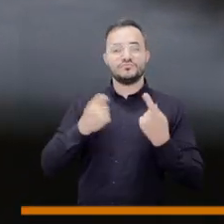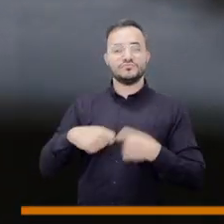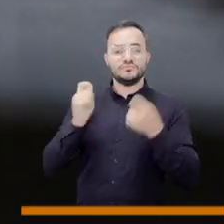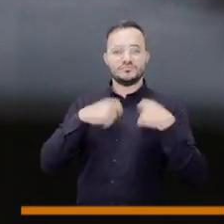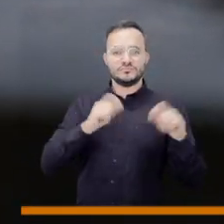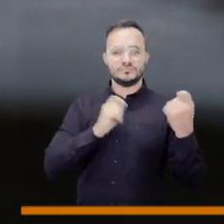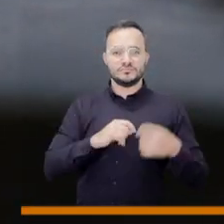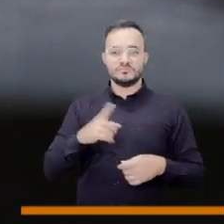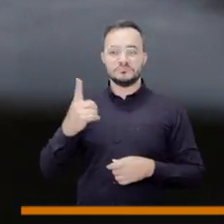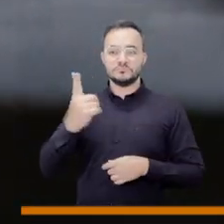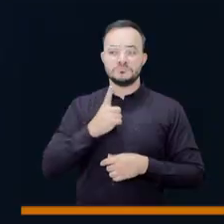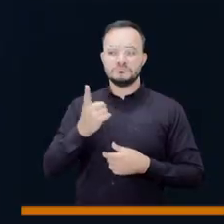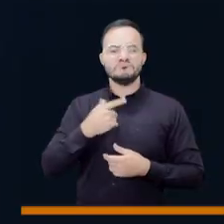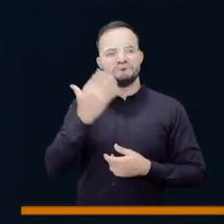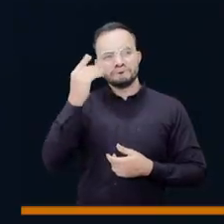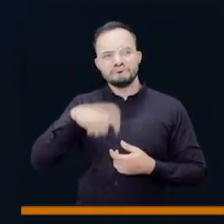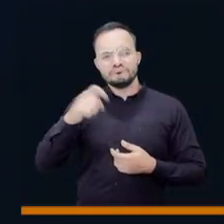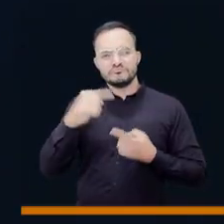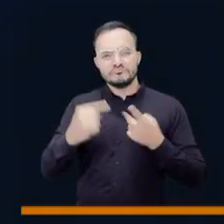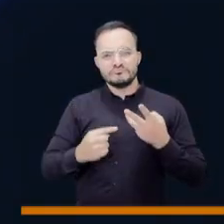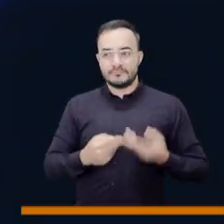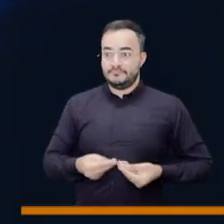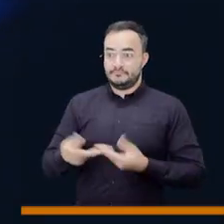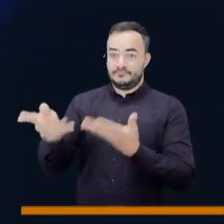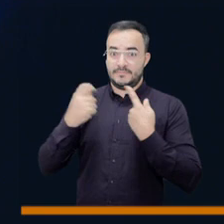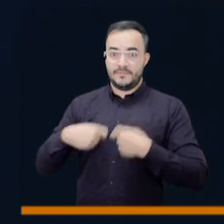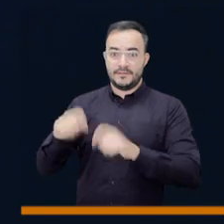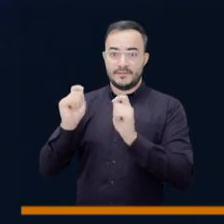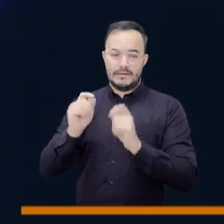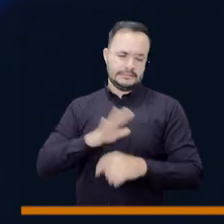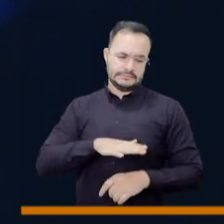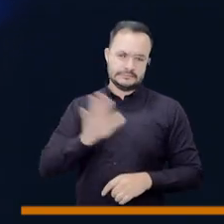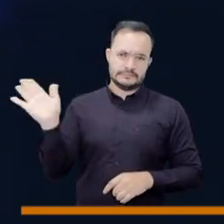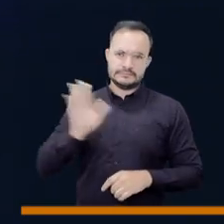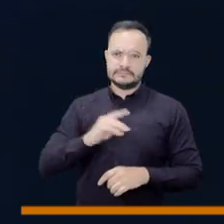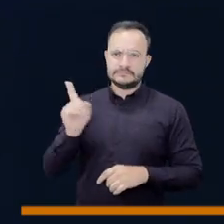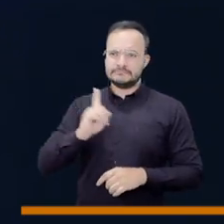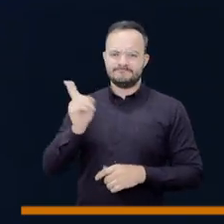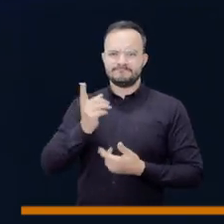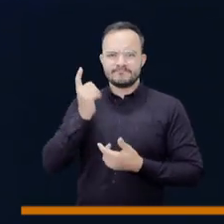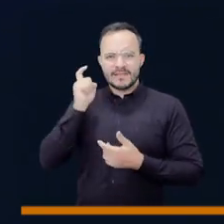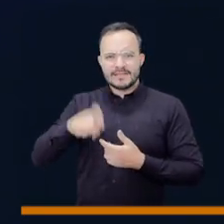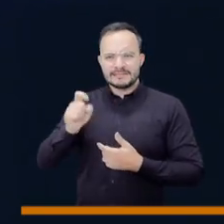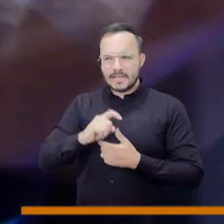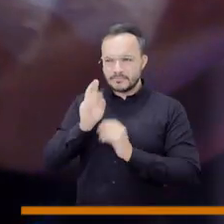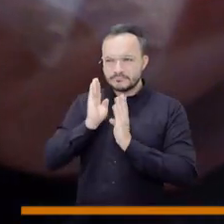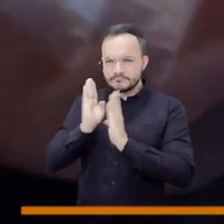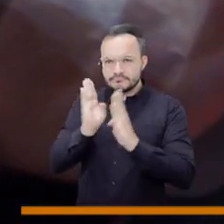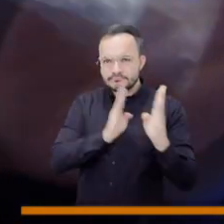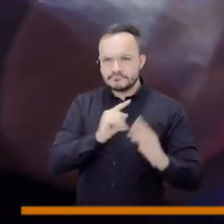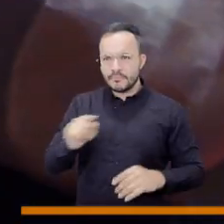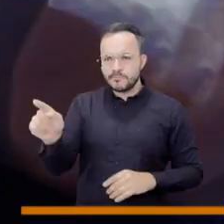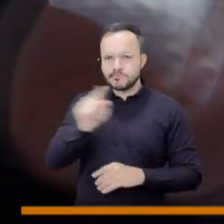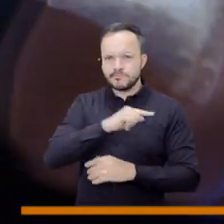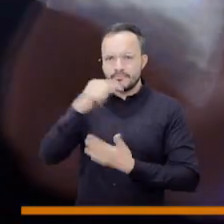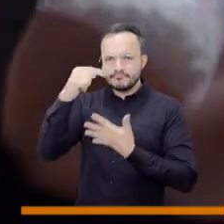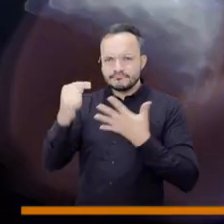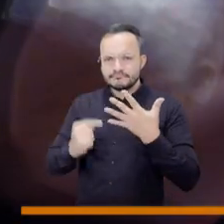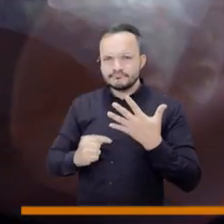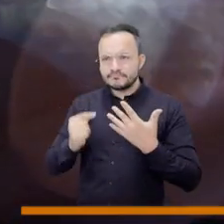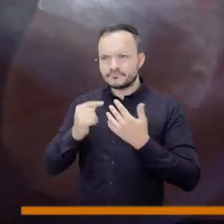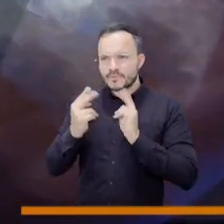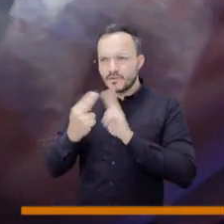de las empresas farmacéuticas implica por controlar la eh